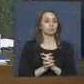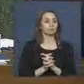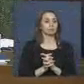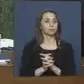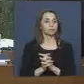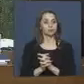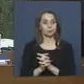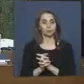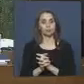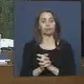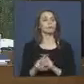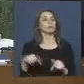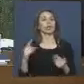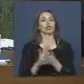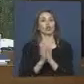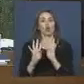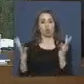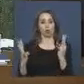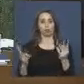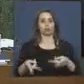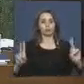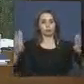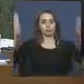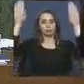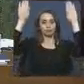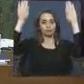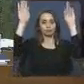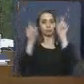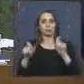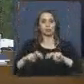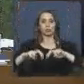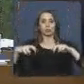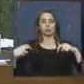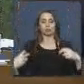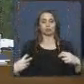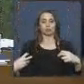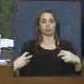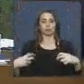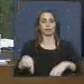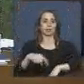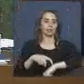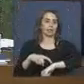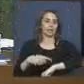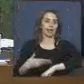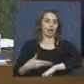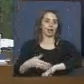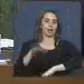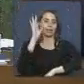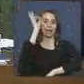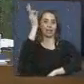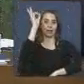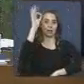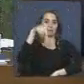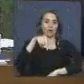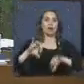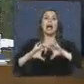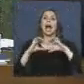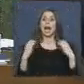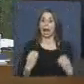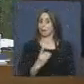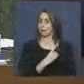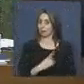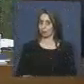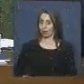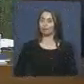Es unánime, sí, por los asistentes hasta esta hora de la reunión de la Cámara de